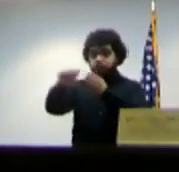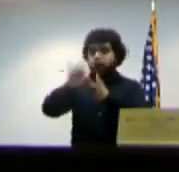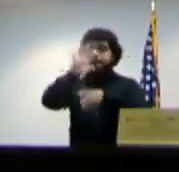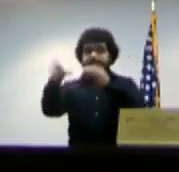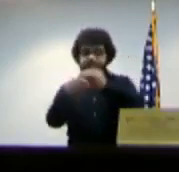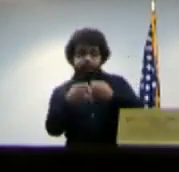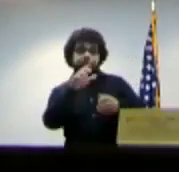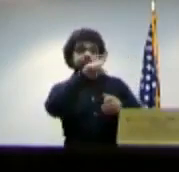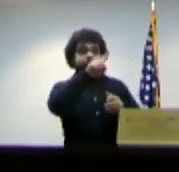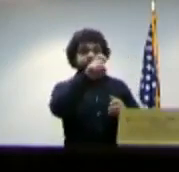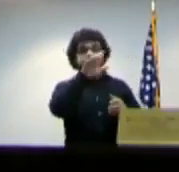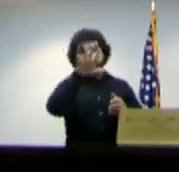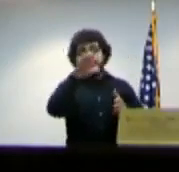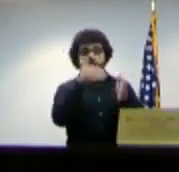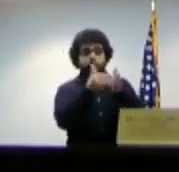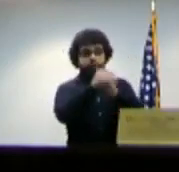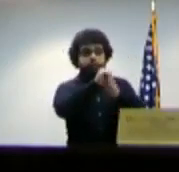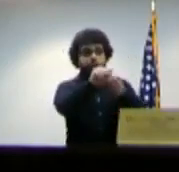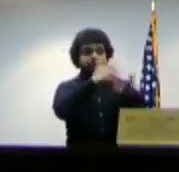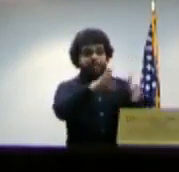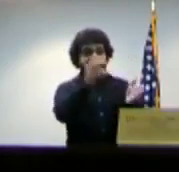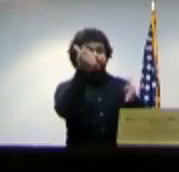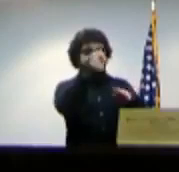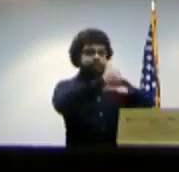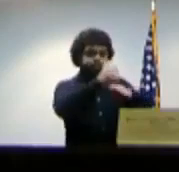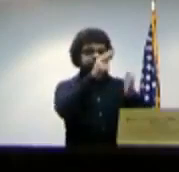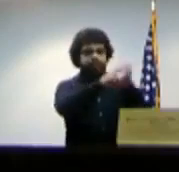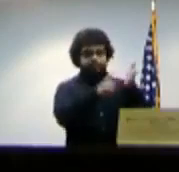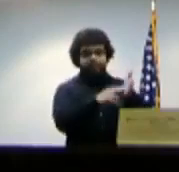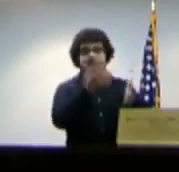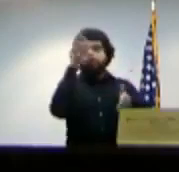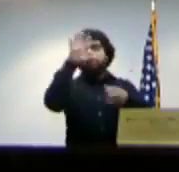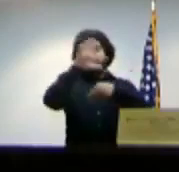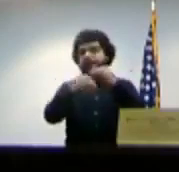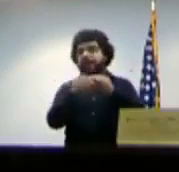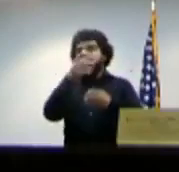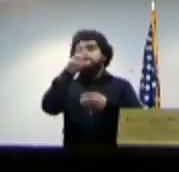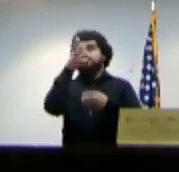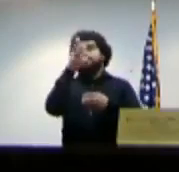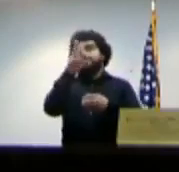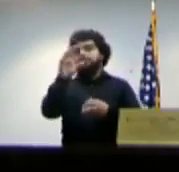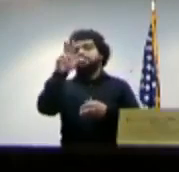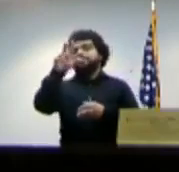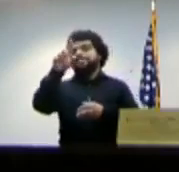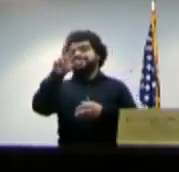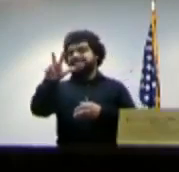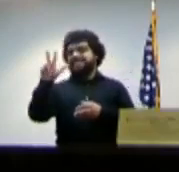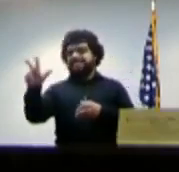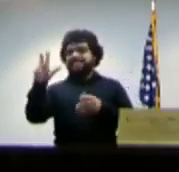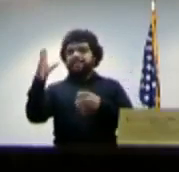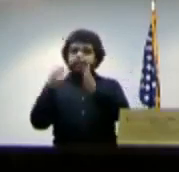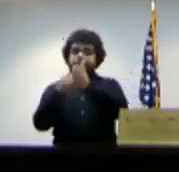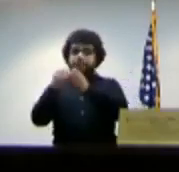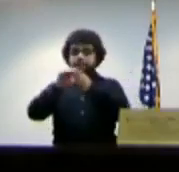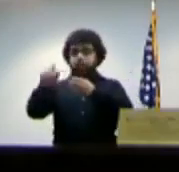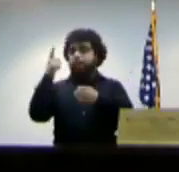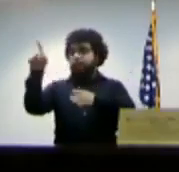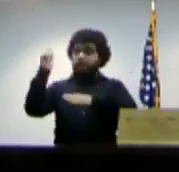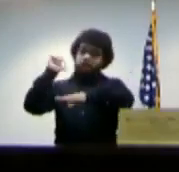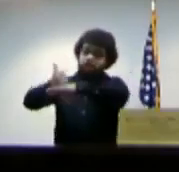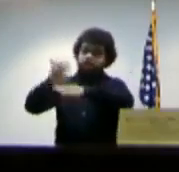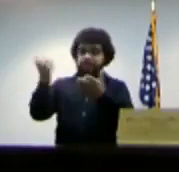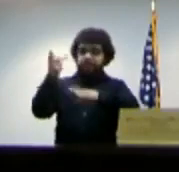contrato, más los 163 millones que ya le pagaron por montar su negocio en Puerto Rico y ahora le están